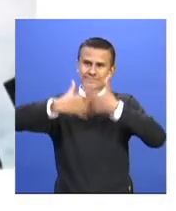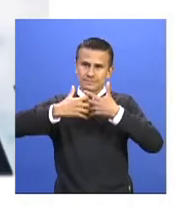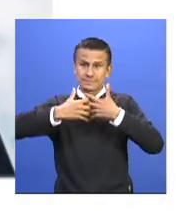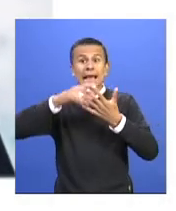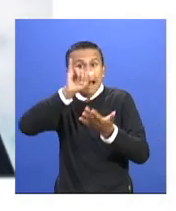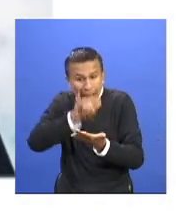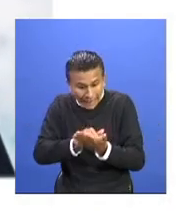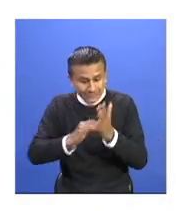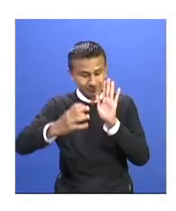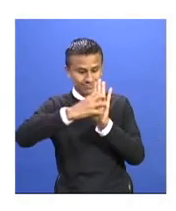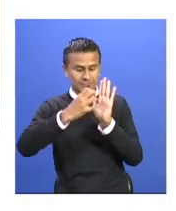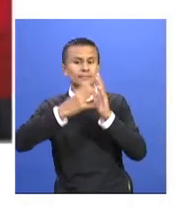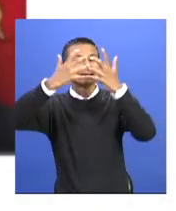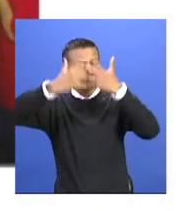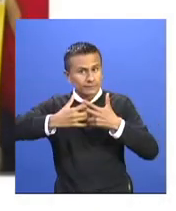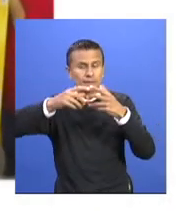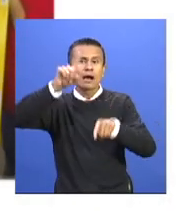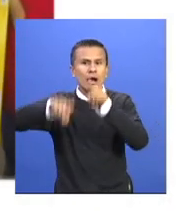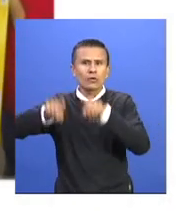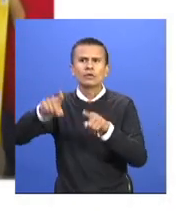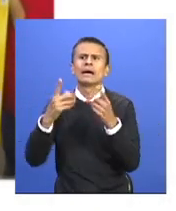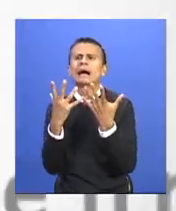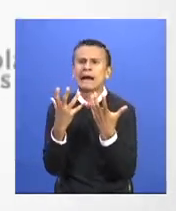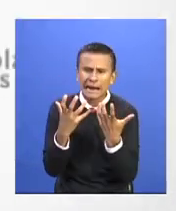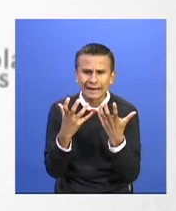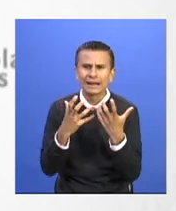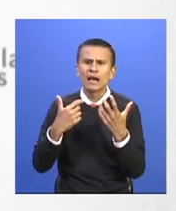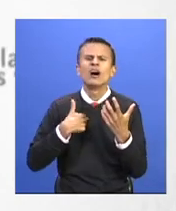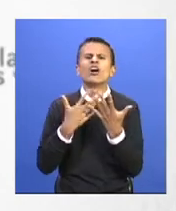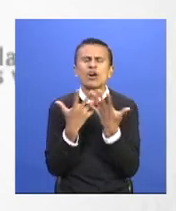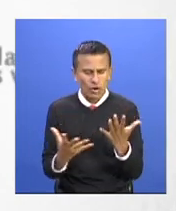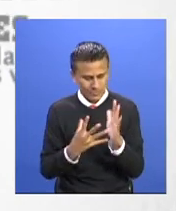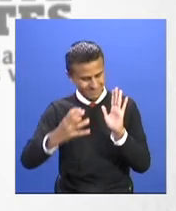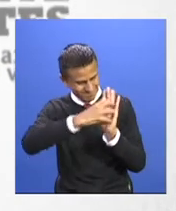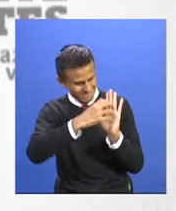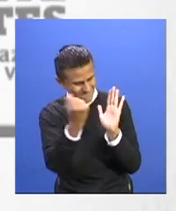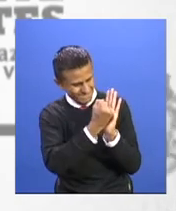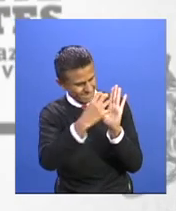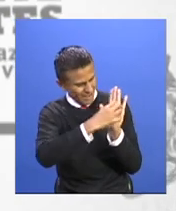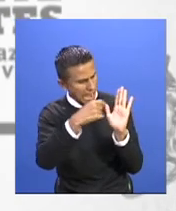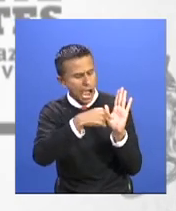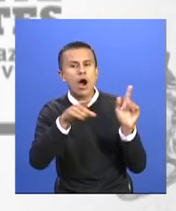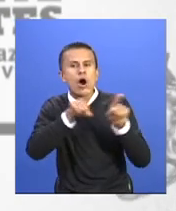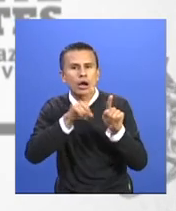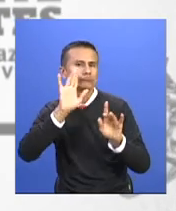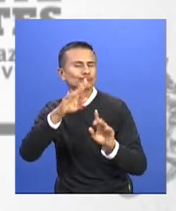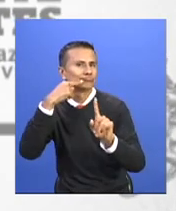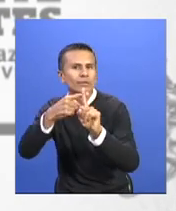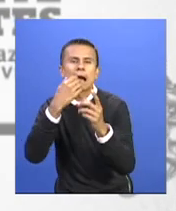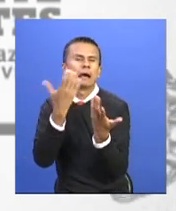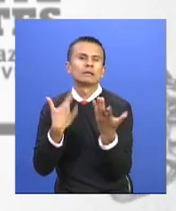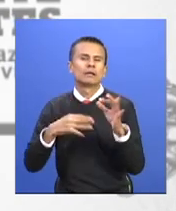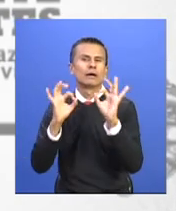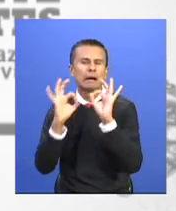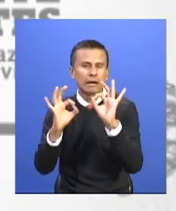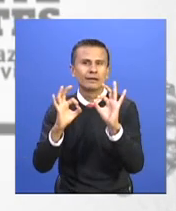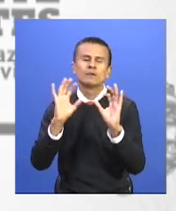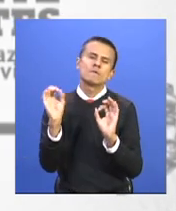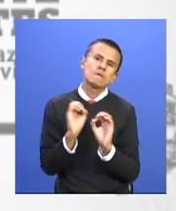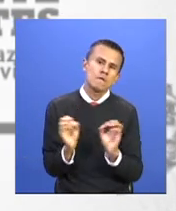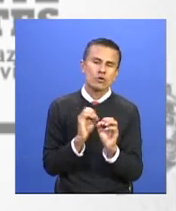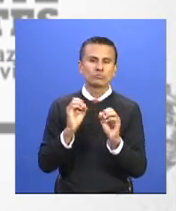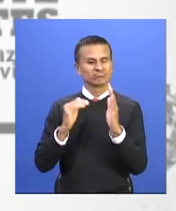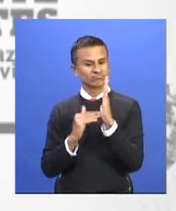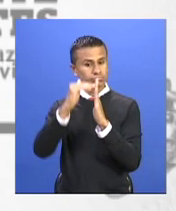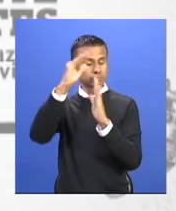esto que la mayoría de las empresas desean que los consumidores asocien su marca con valores positivos como la calidad o un